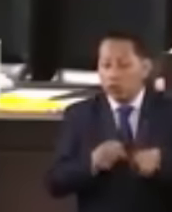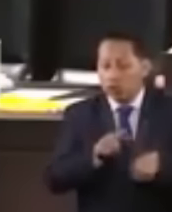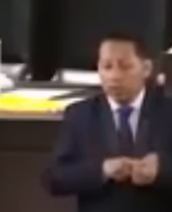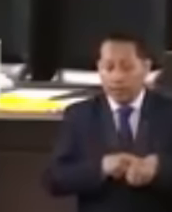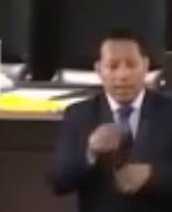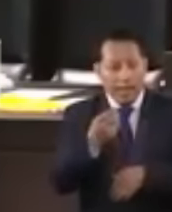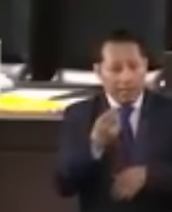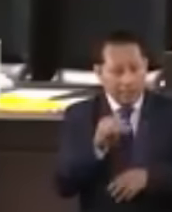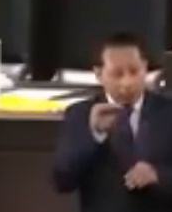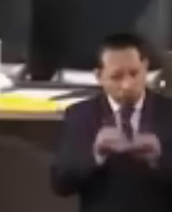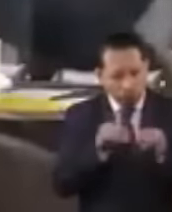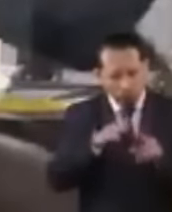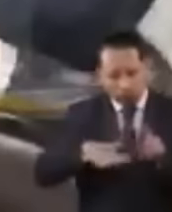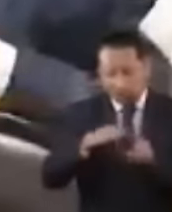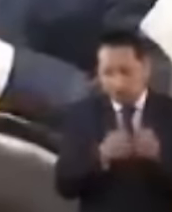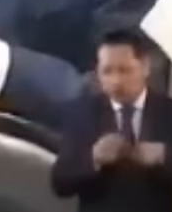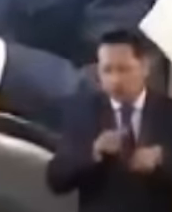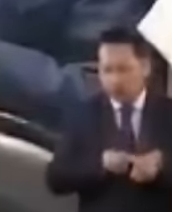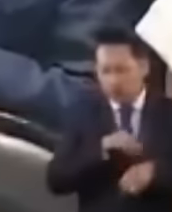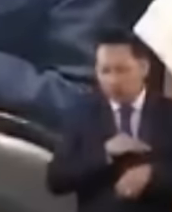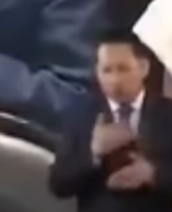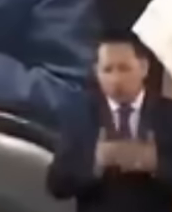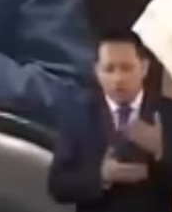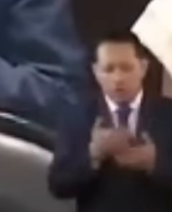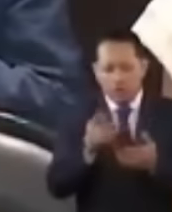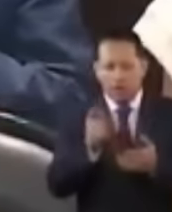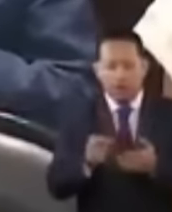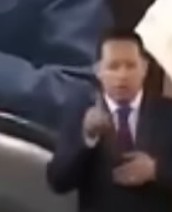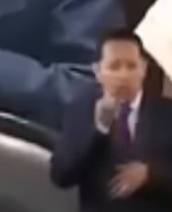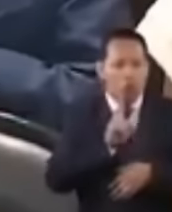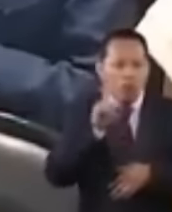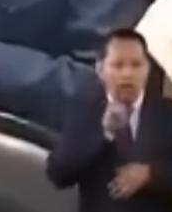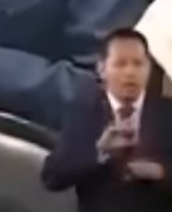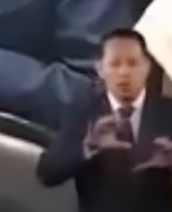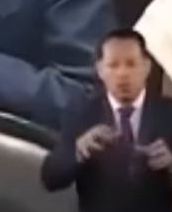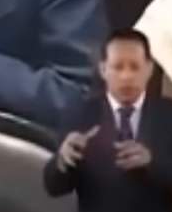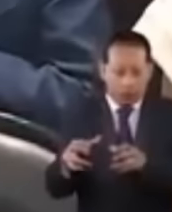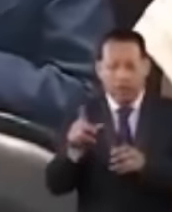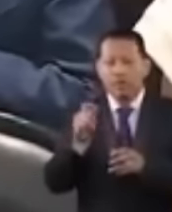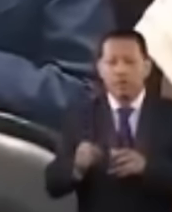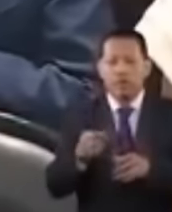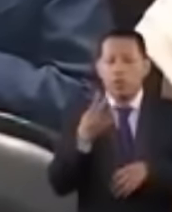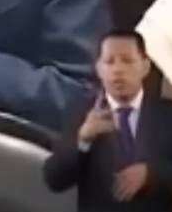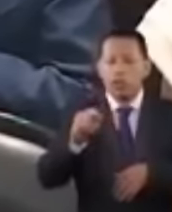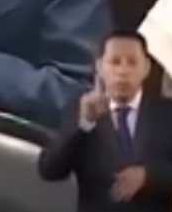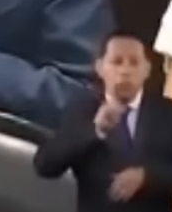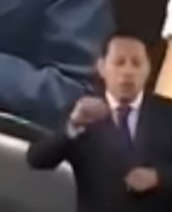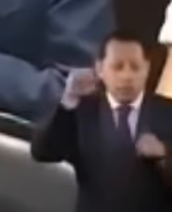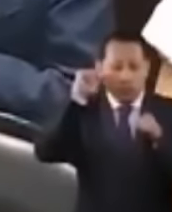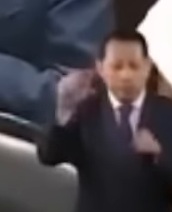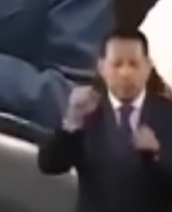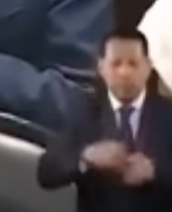esa construcción de convicción social está en manos de las mujeres de nuestras comunidades. ¡Que vivan las mujeres de la Cuarta